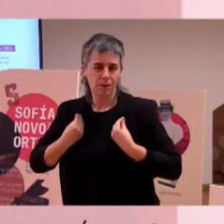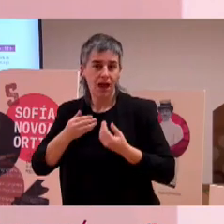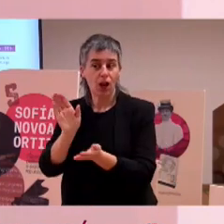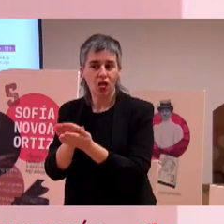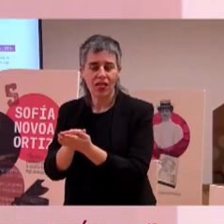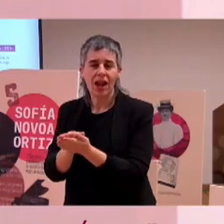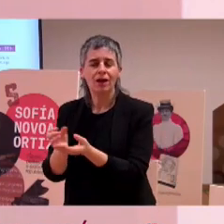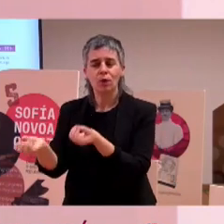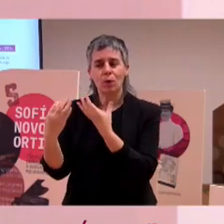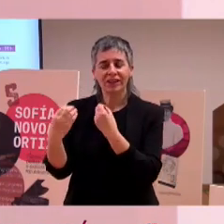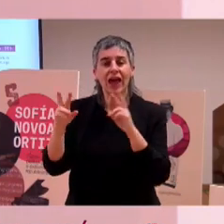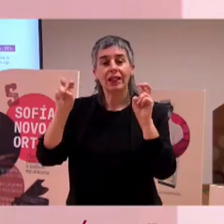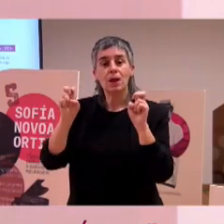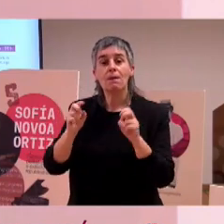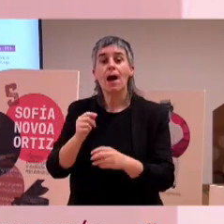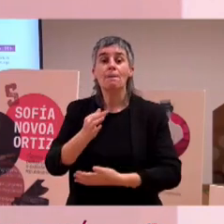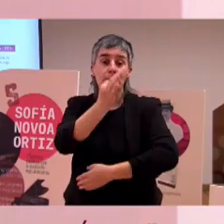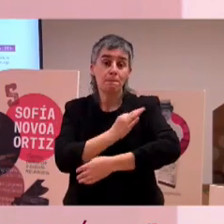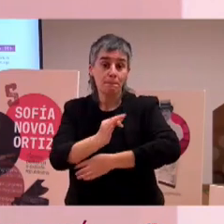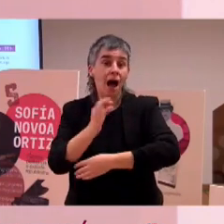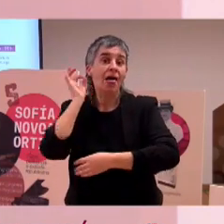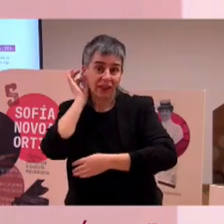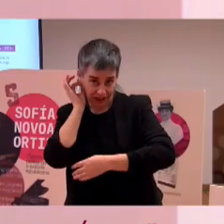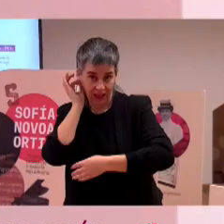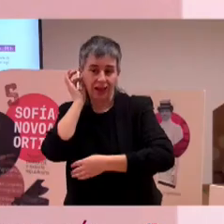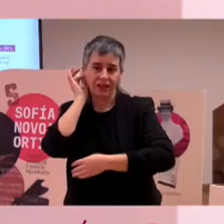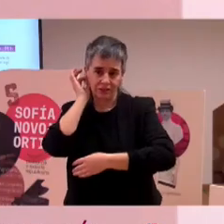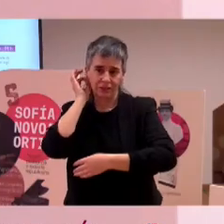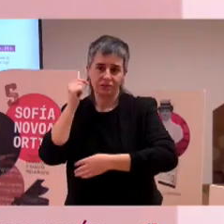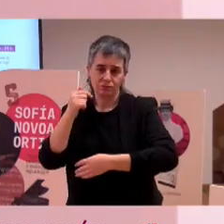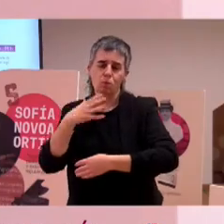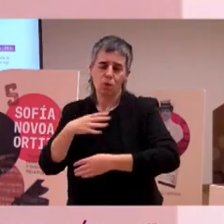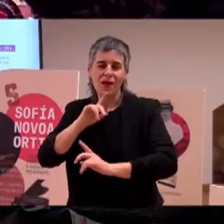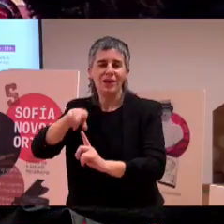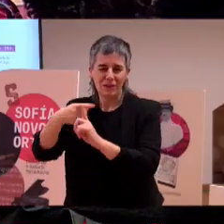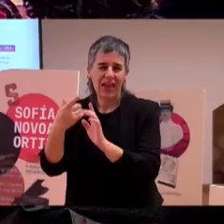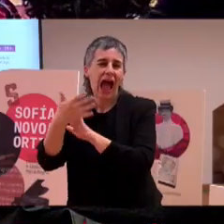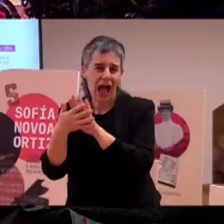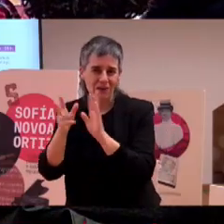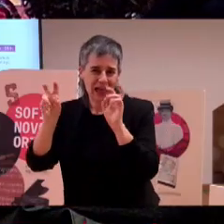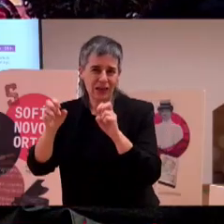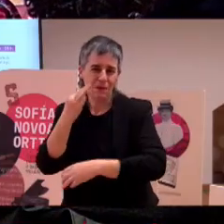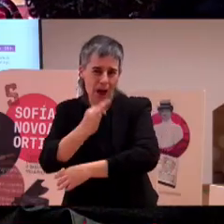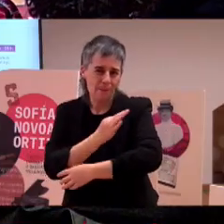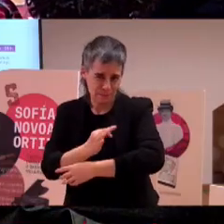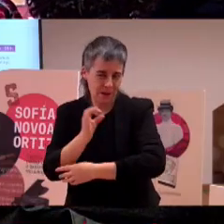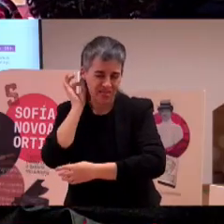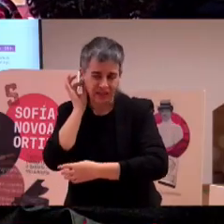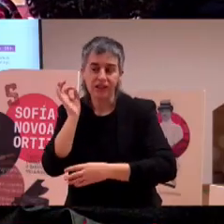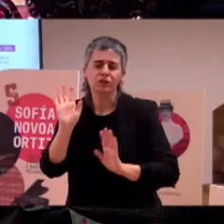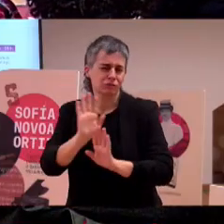e entón é moi posible que para o ano falemos de madriñas. Vou deixalo aquí e agora vamos xa a